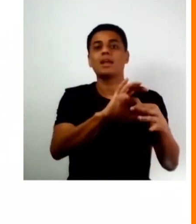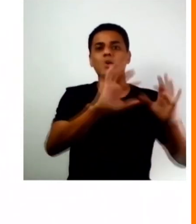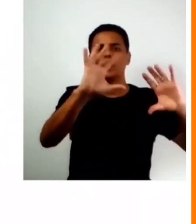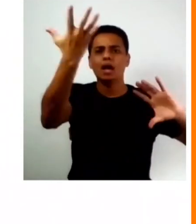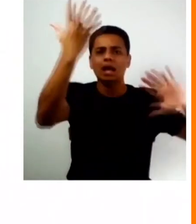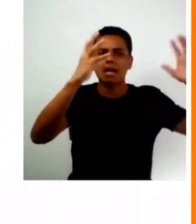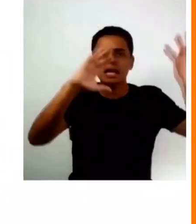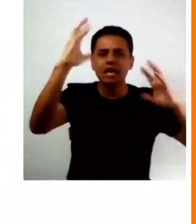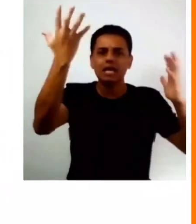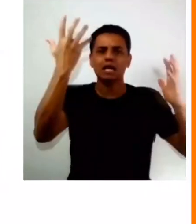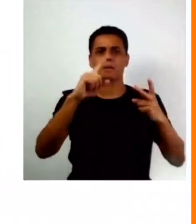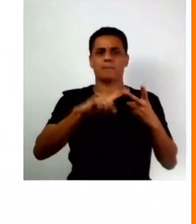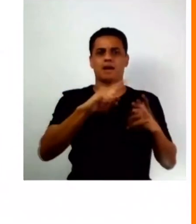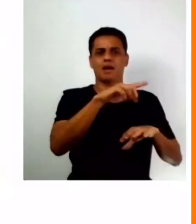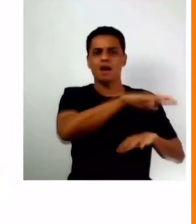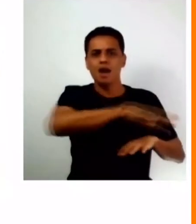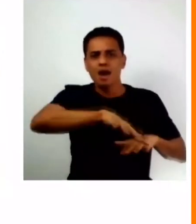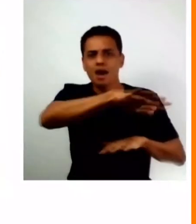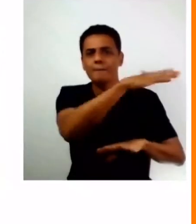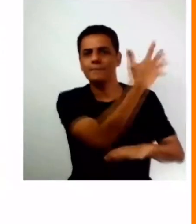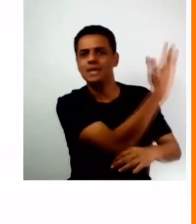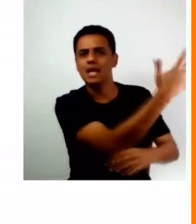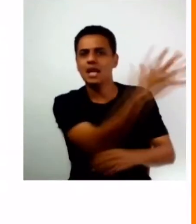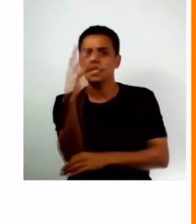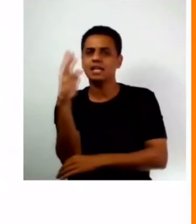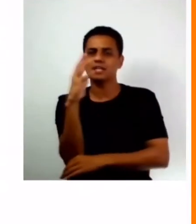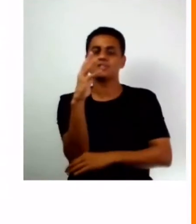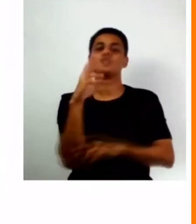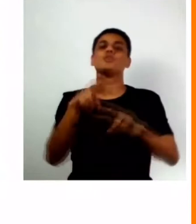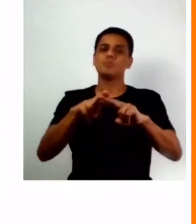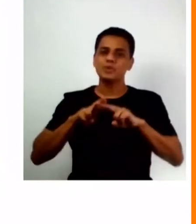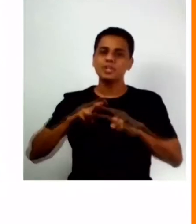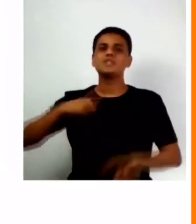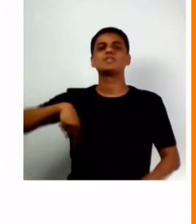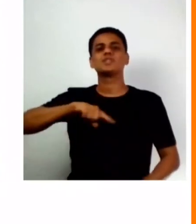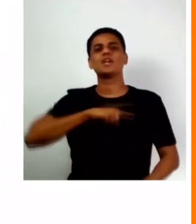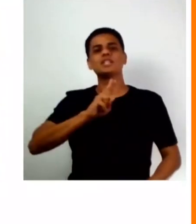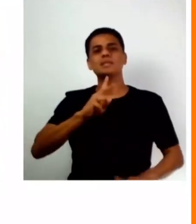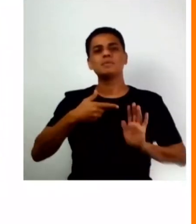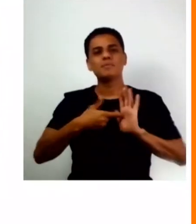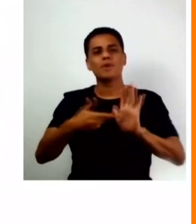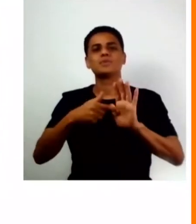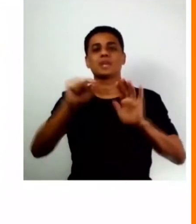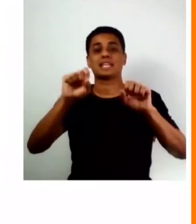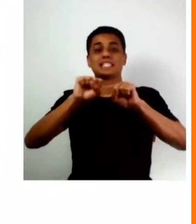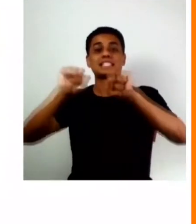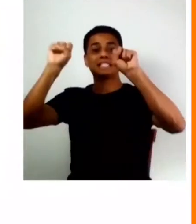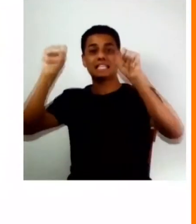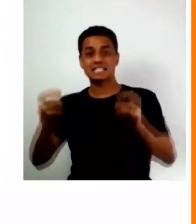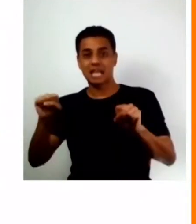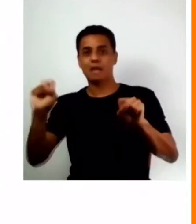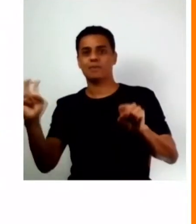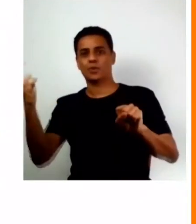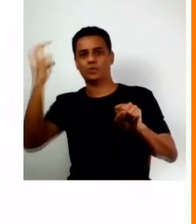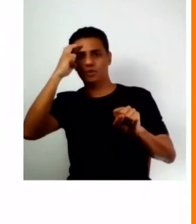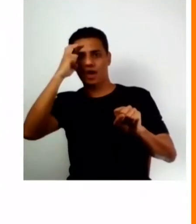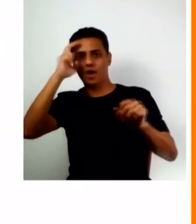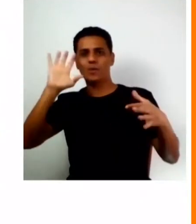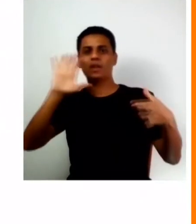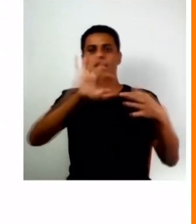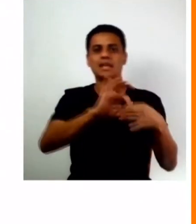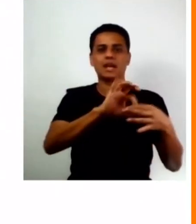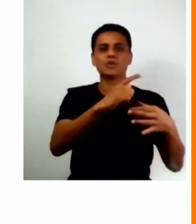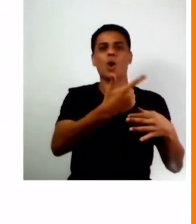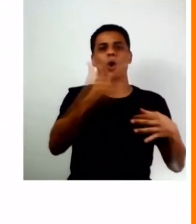Por isto, cada vez hablamos máis de sistema cultural para relacionar con outros sistemas. porque o medio ambiente,